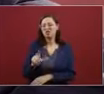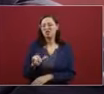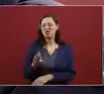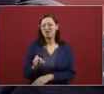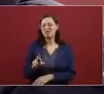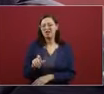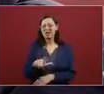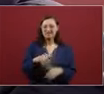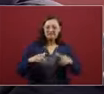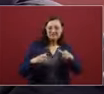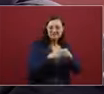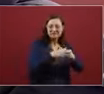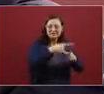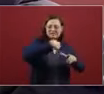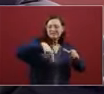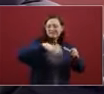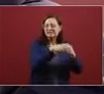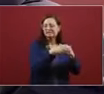carece